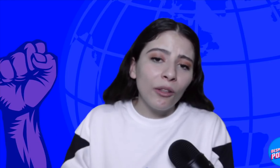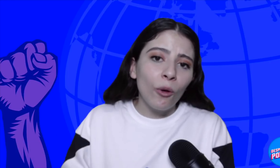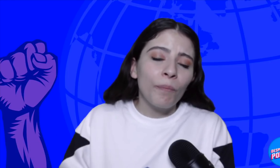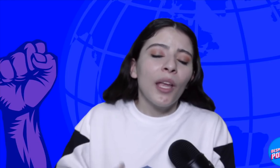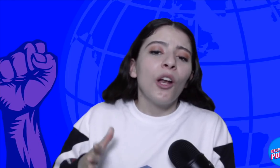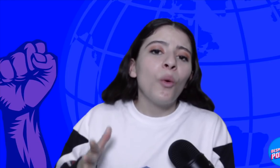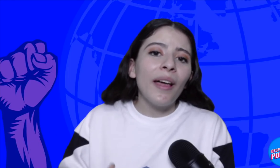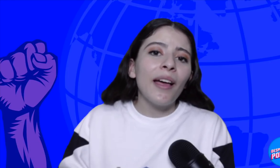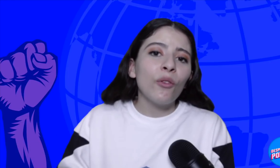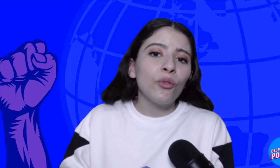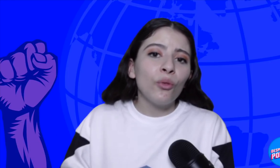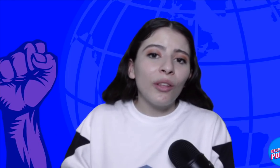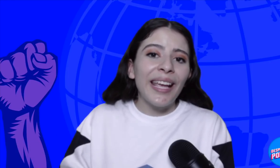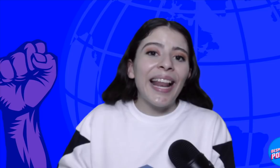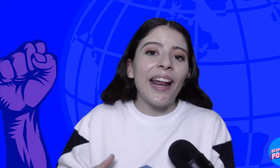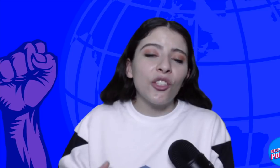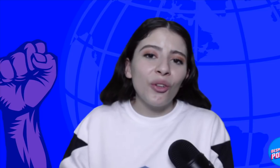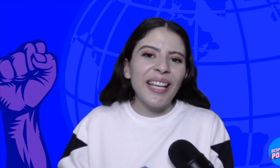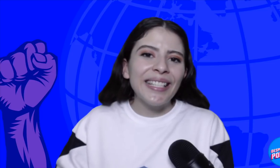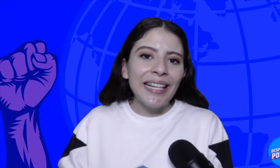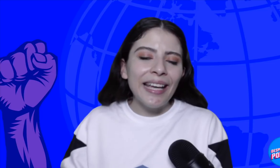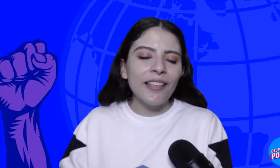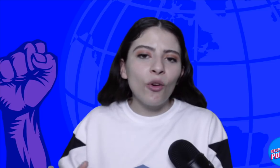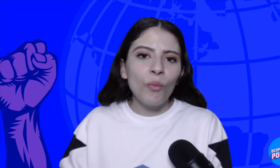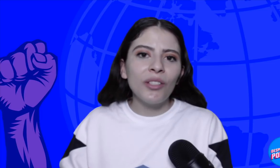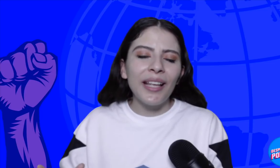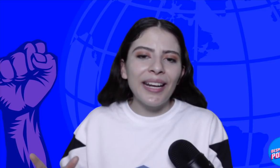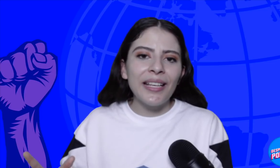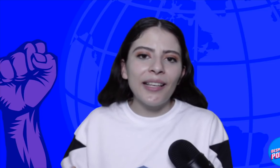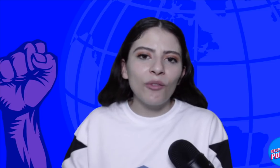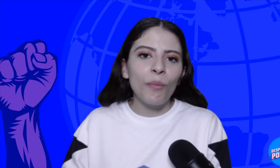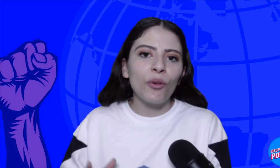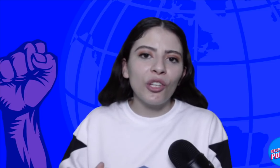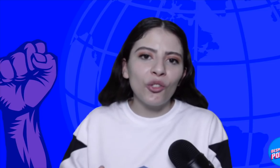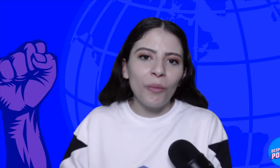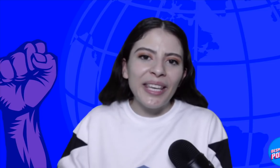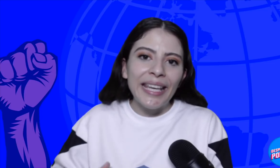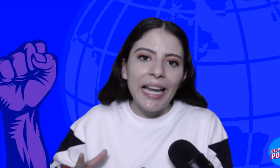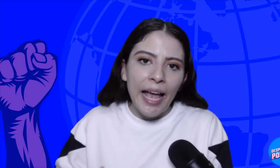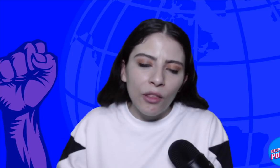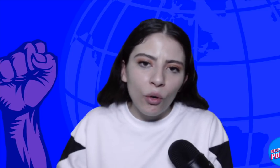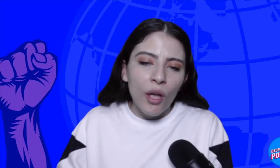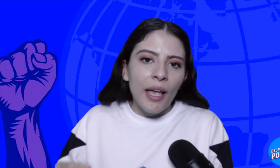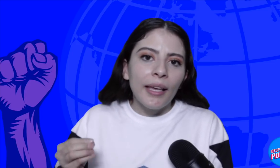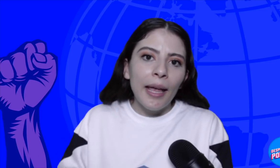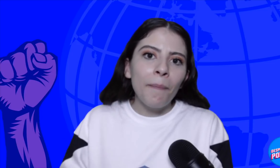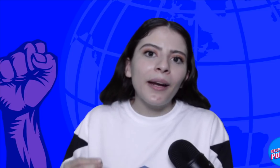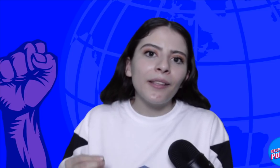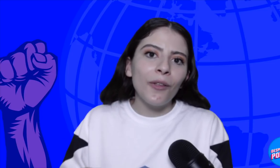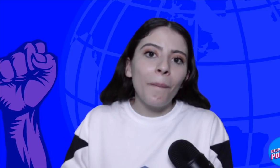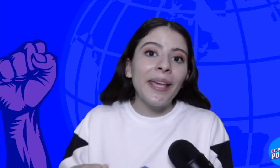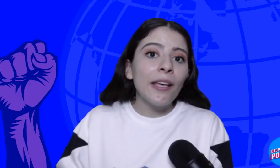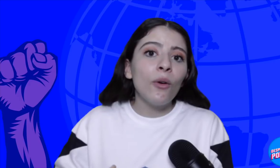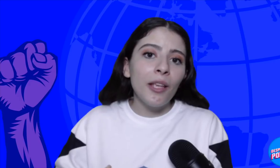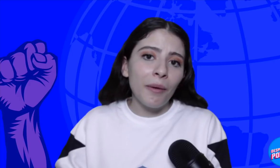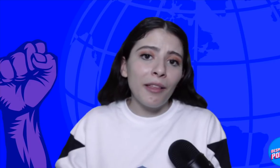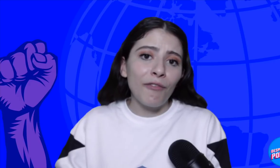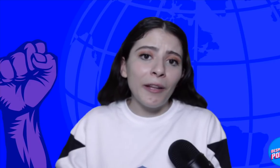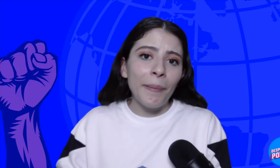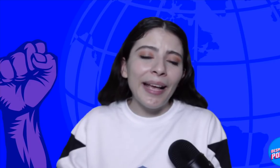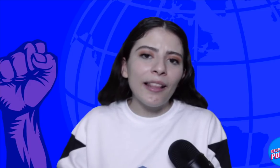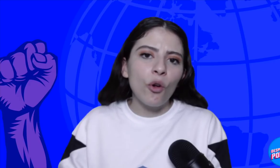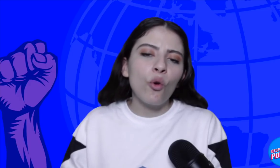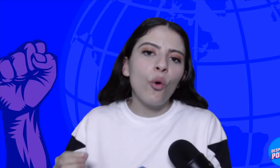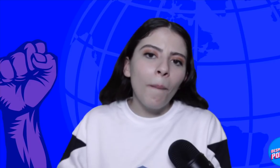el momento no ha dado su declaración acerca de cómo está realizando el proceso, vigilando que el partido México Libre